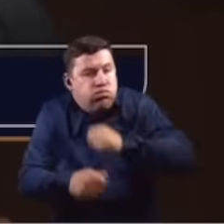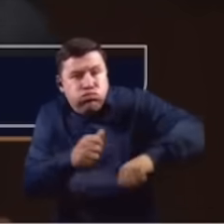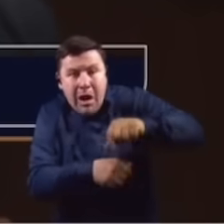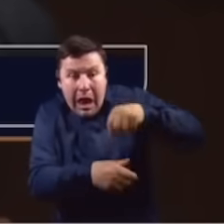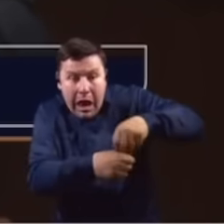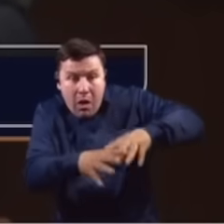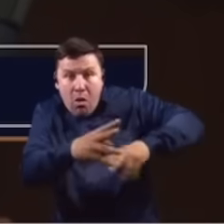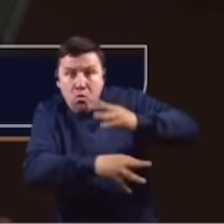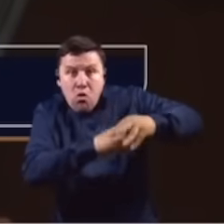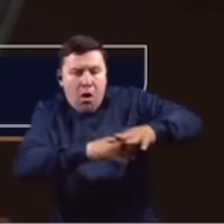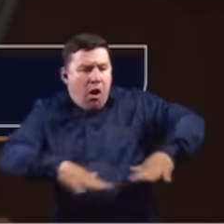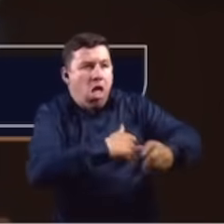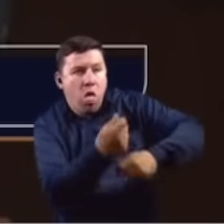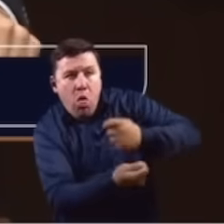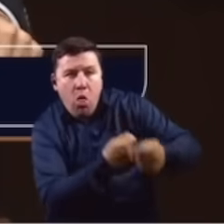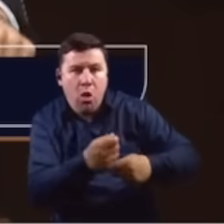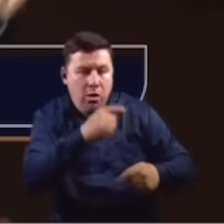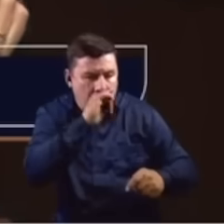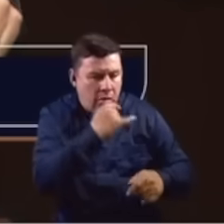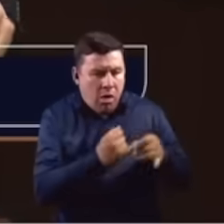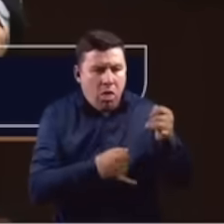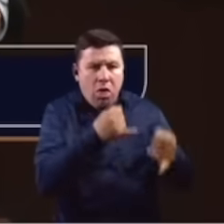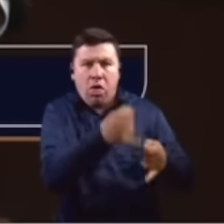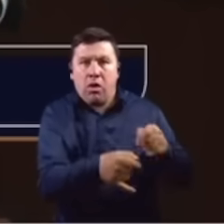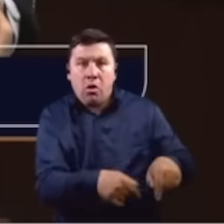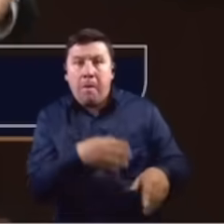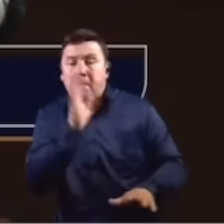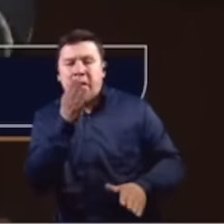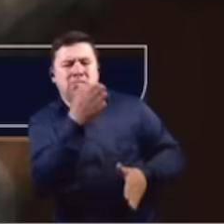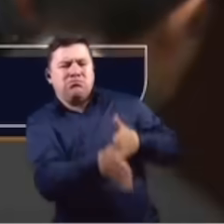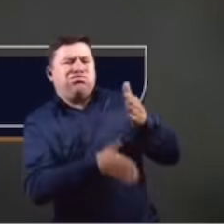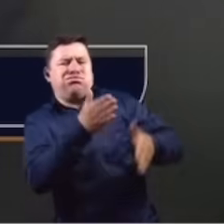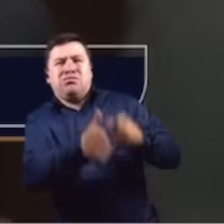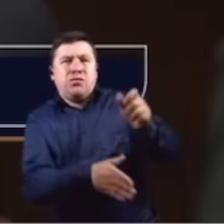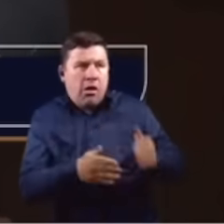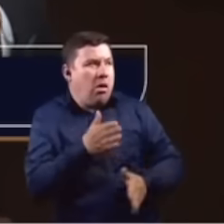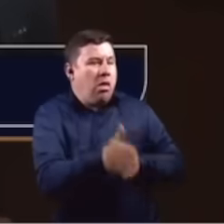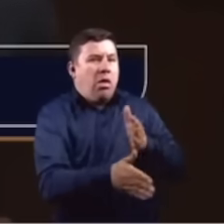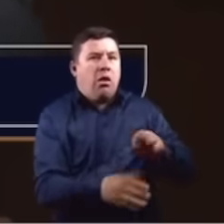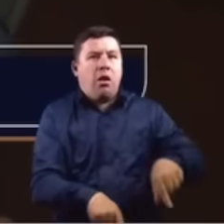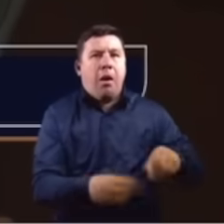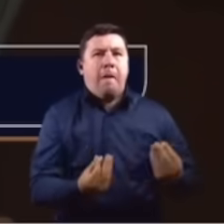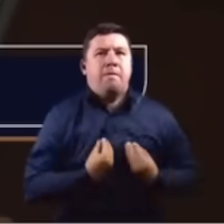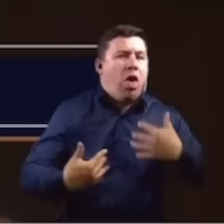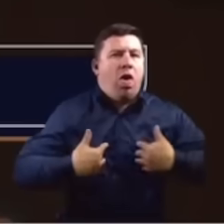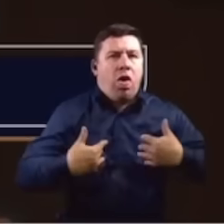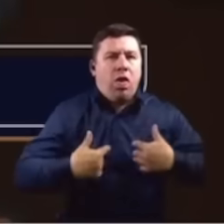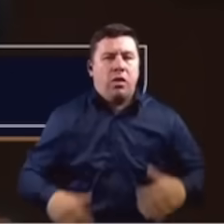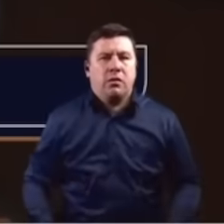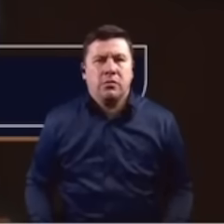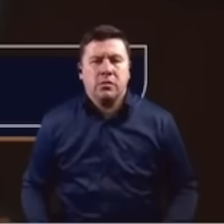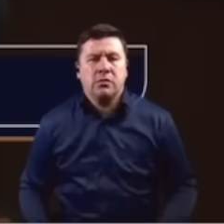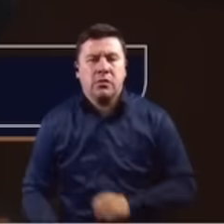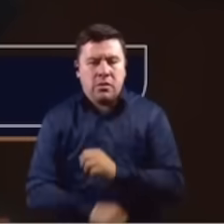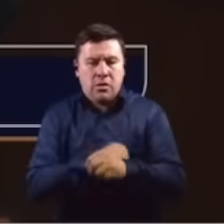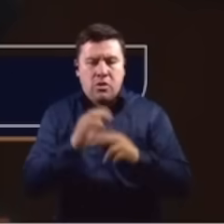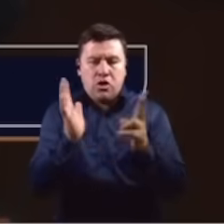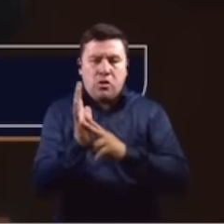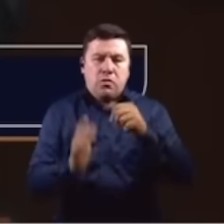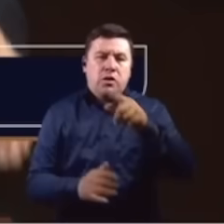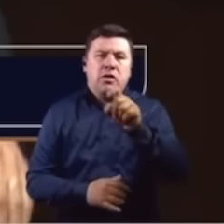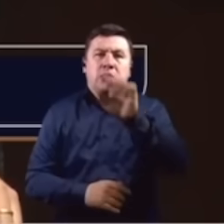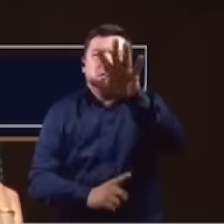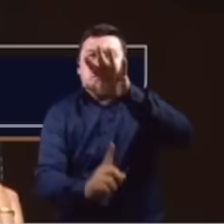concentraba todos los delitos posibles, pero además era el lugar donde cientos, miles de niños vivían una pesadilla. En 2016, solo